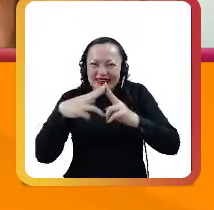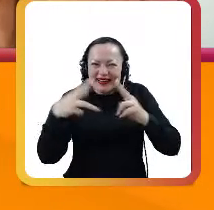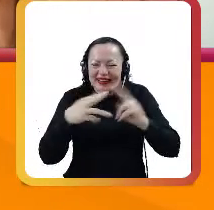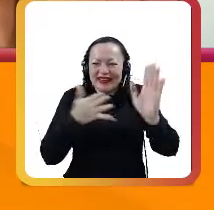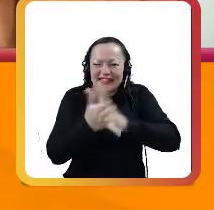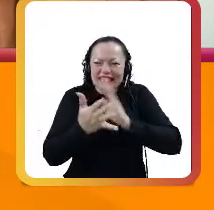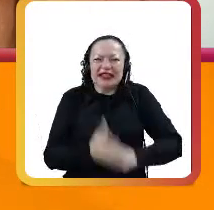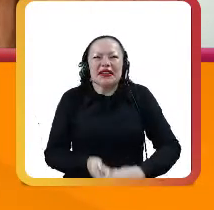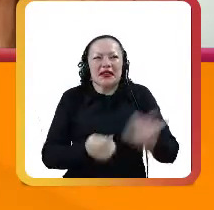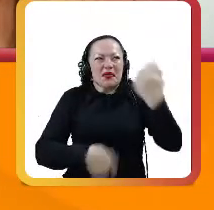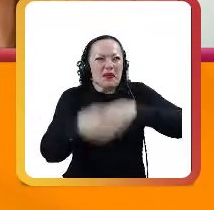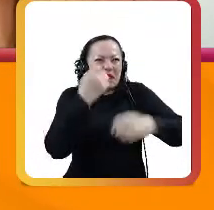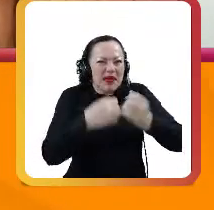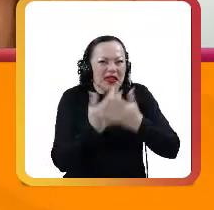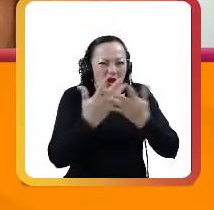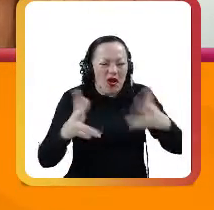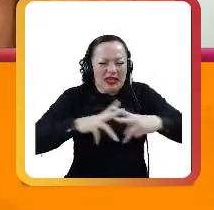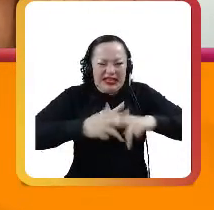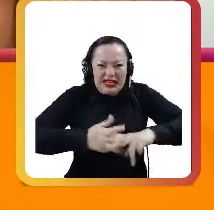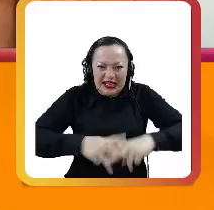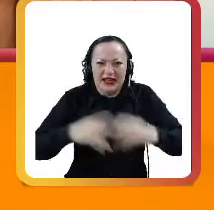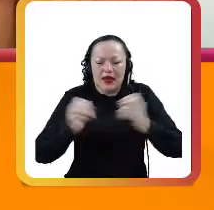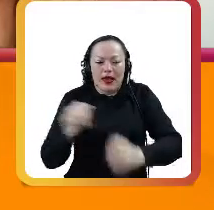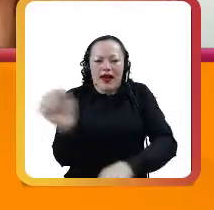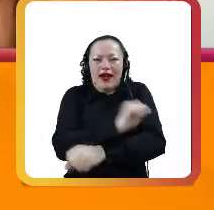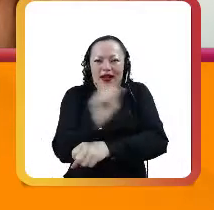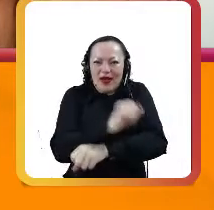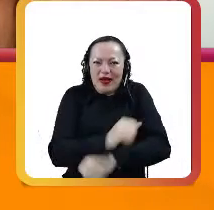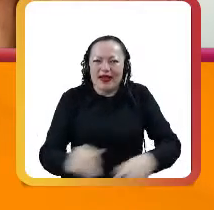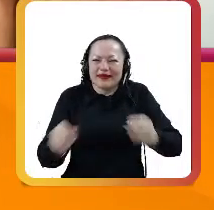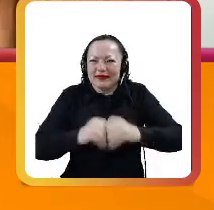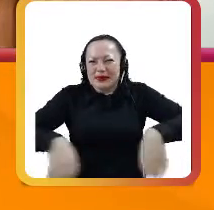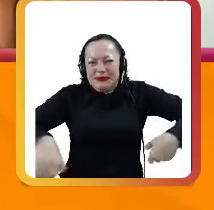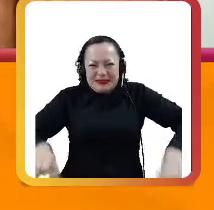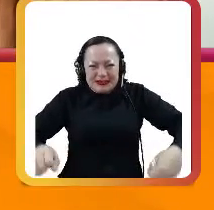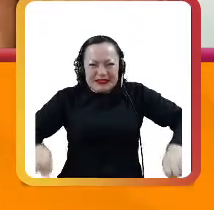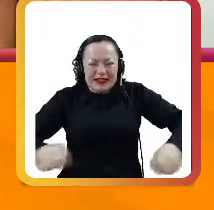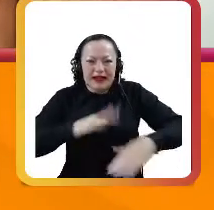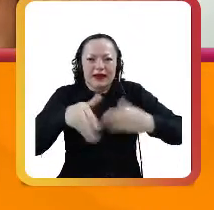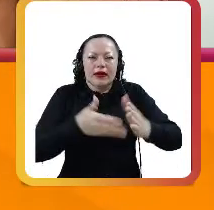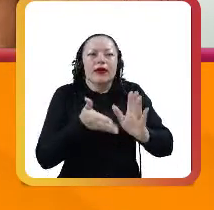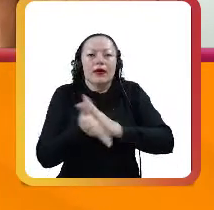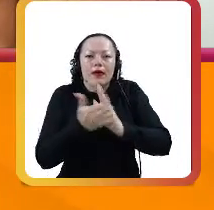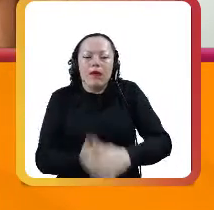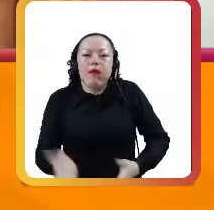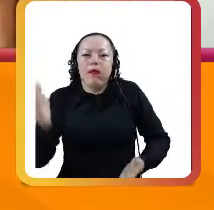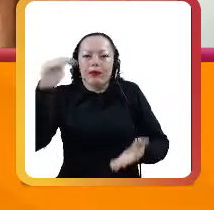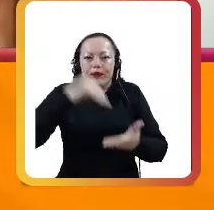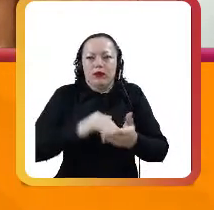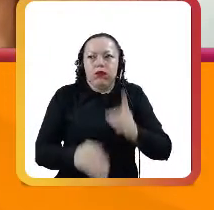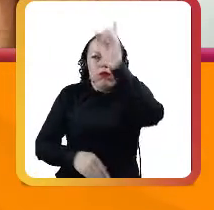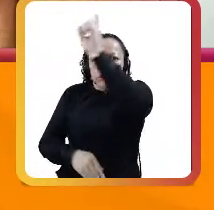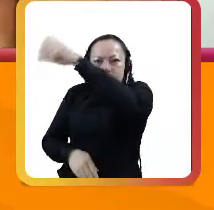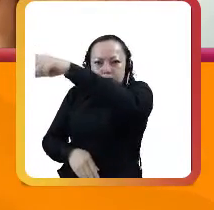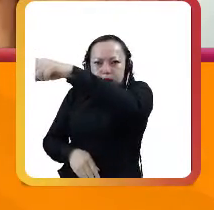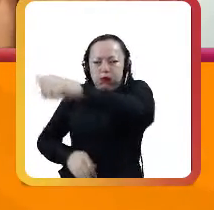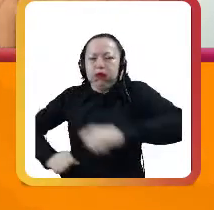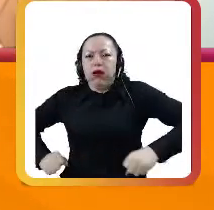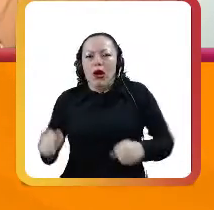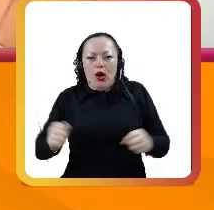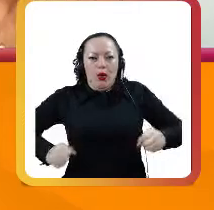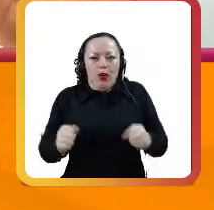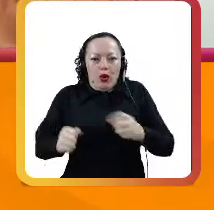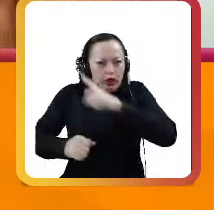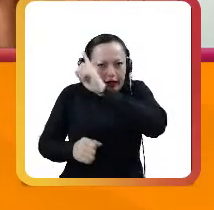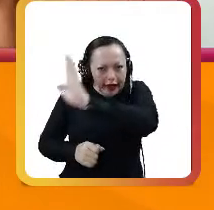de repuestos para vehículos y motocicletas, se reactivaba, pero sí, en la ciudad de Bogotá. Entonces eso es para